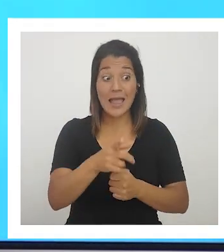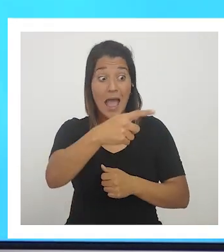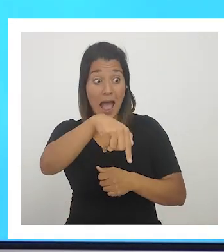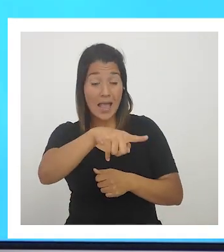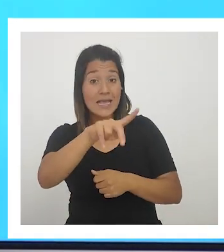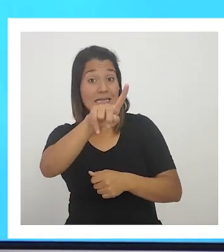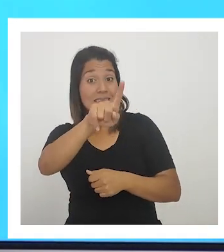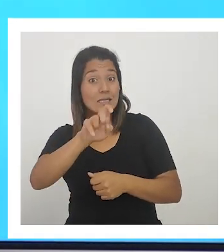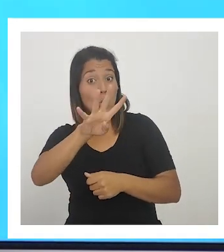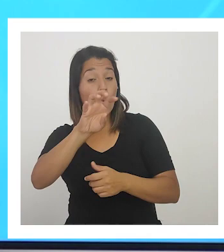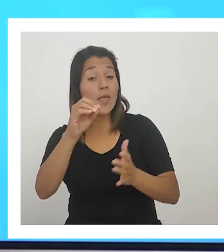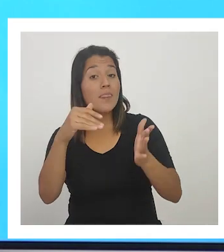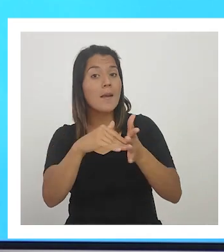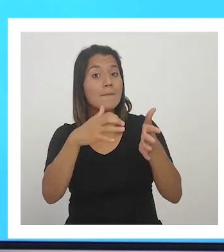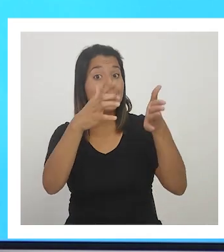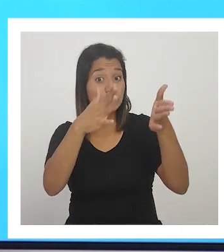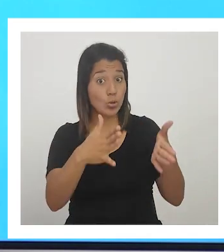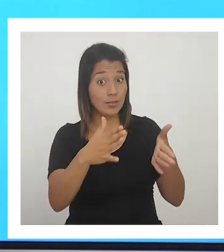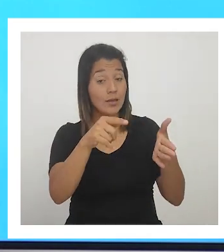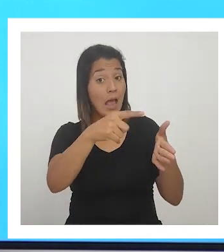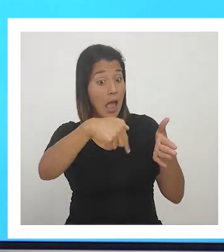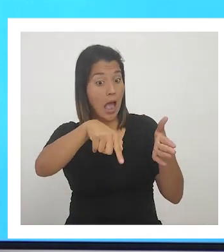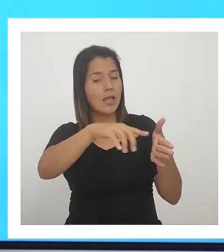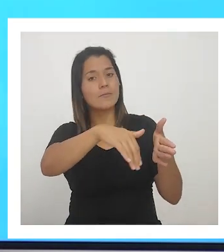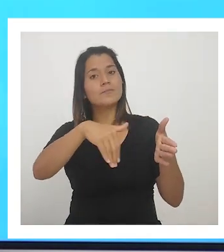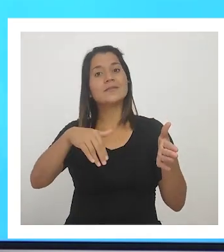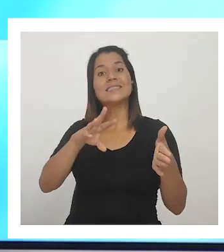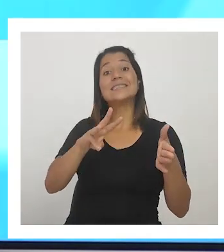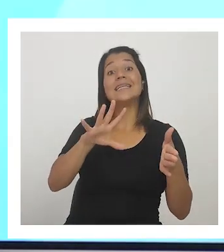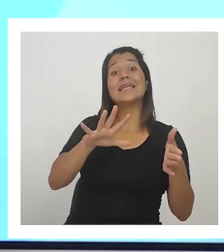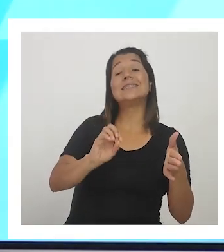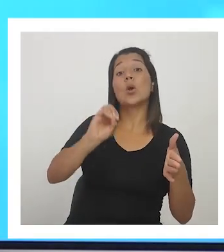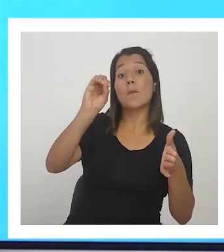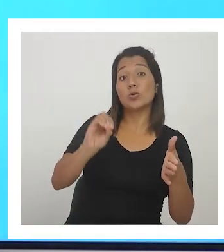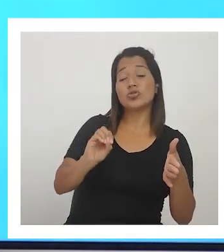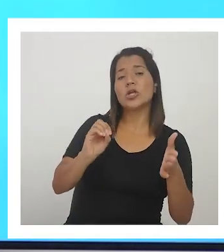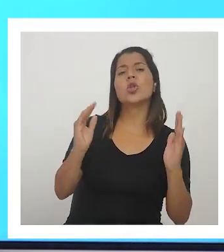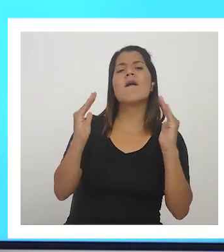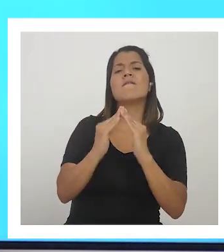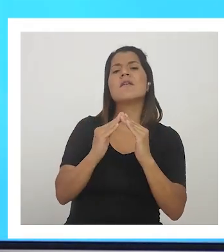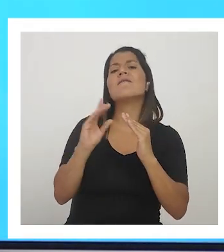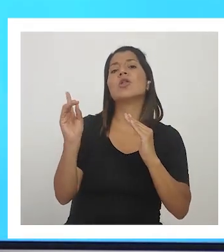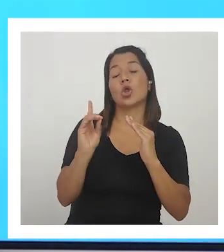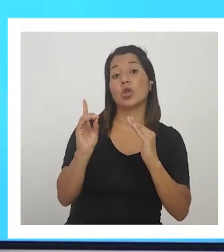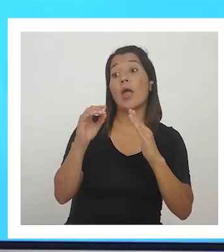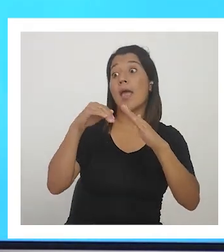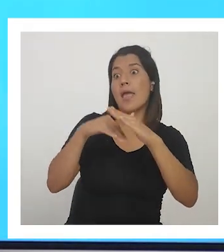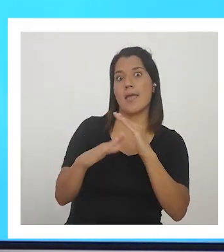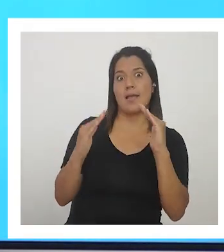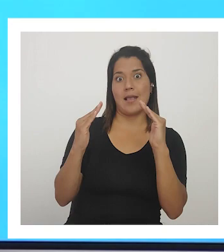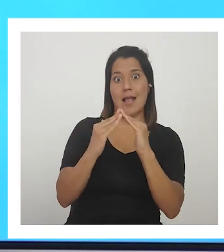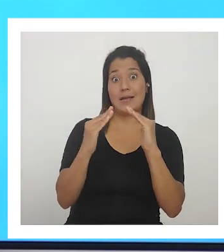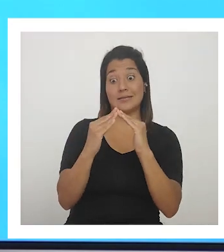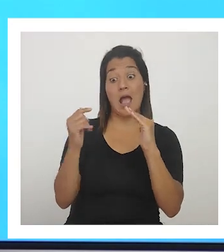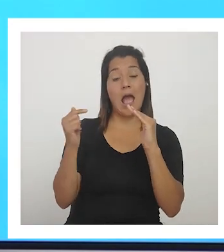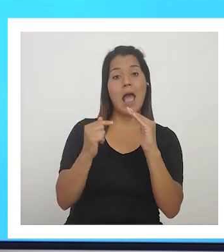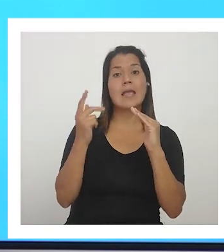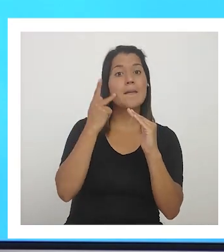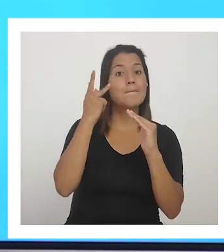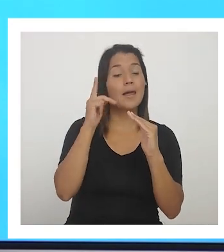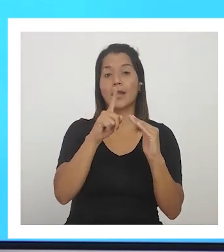140.000 estudiantes, recordemos también que el 65% proviene de hogares que sus padres no obtuvieron un